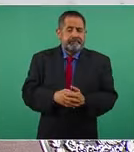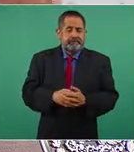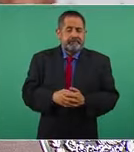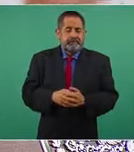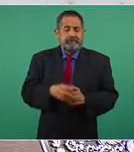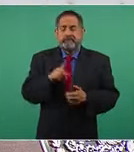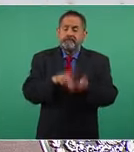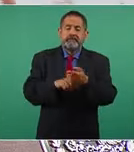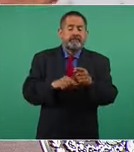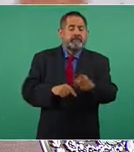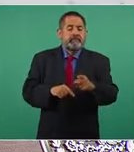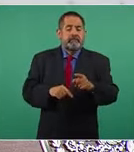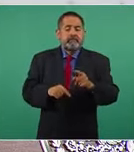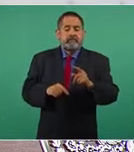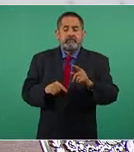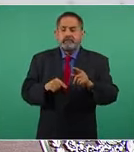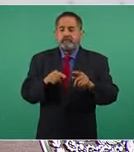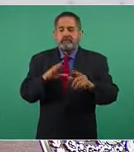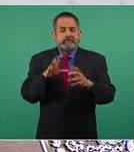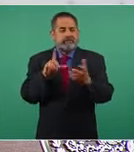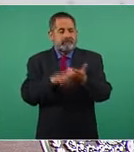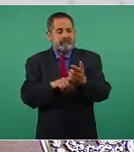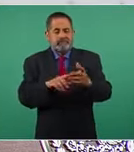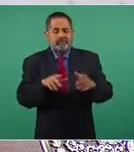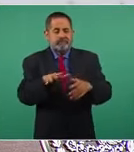en el mundo de la delincuencia.